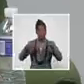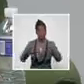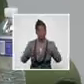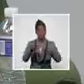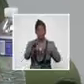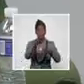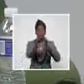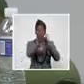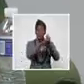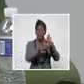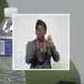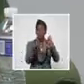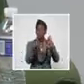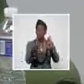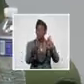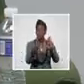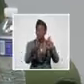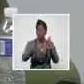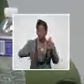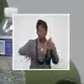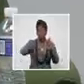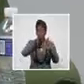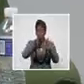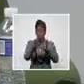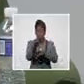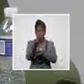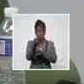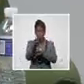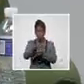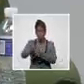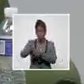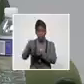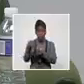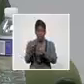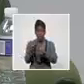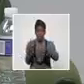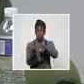Esas medidas que se han estado divulgando por las redes sociales